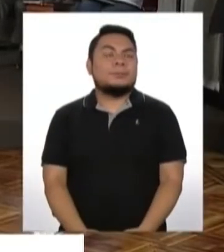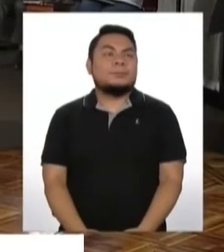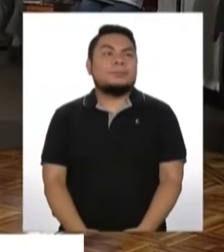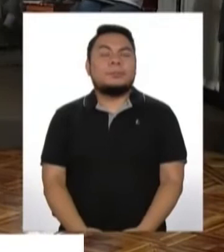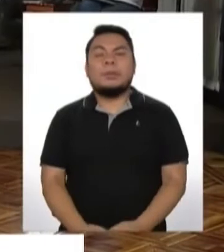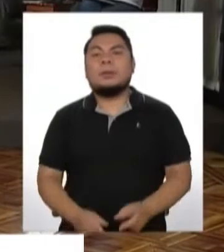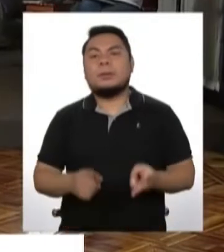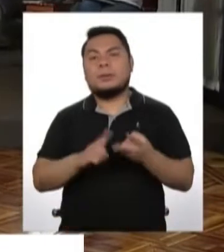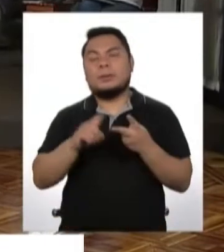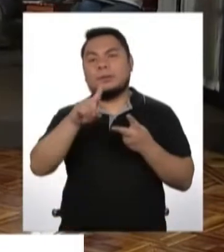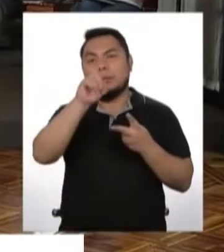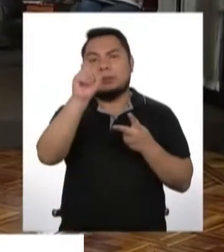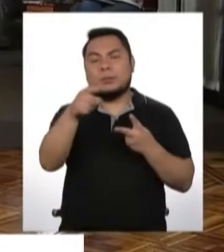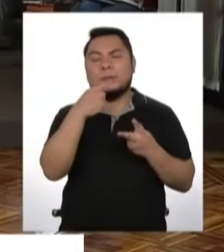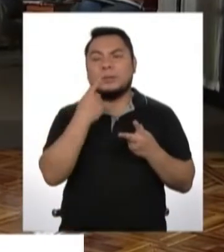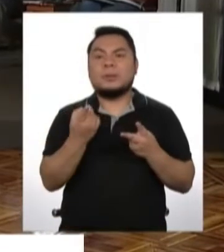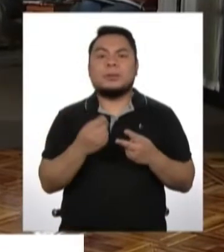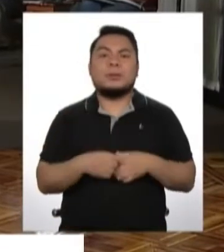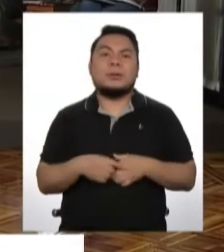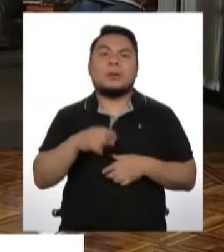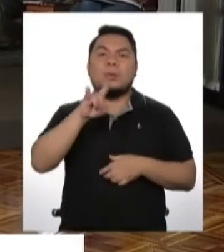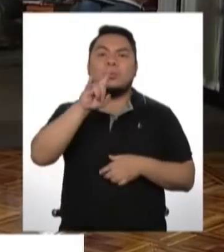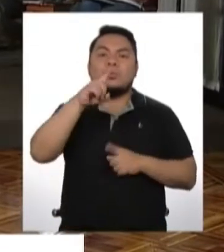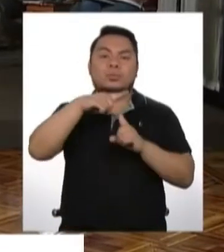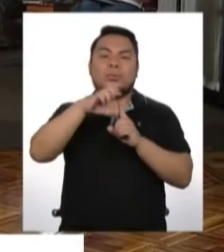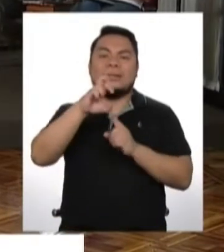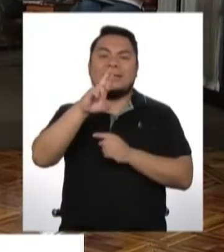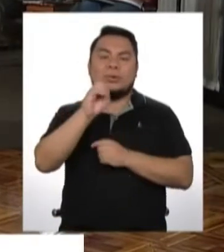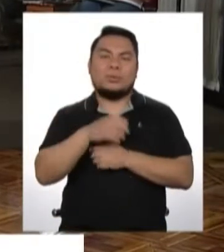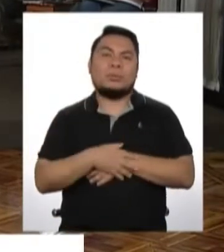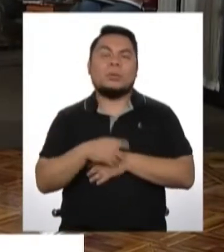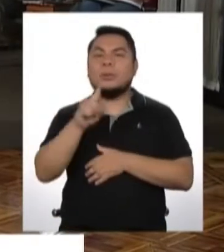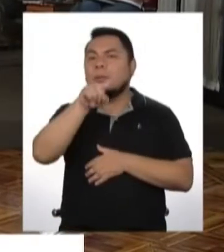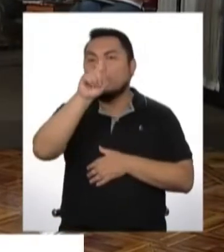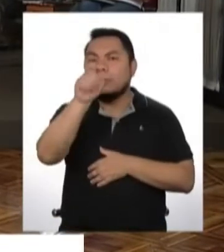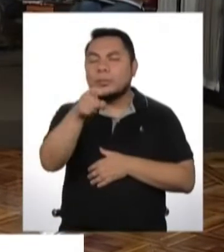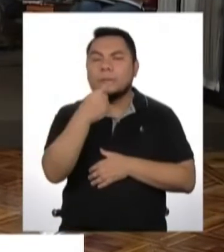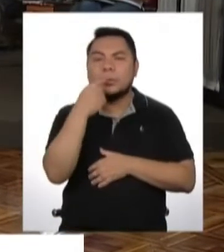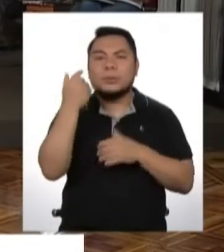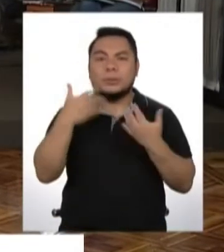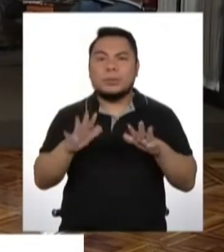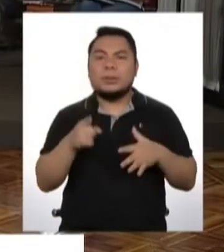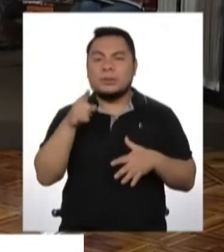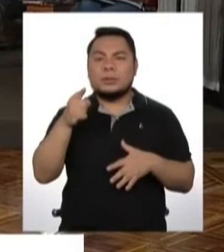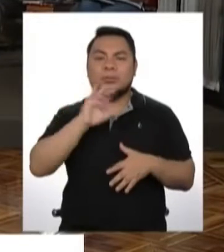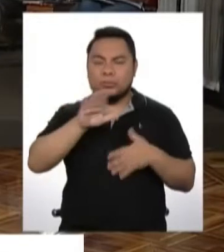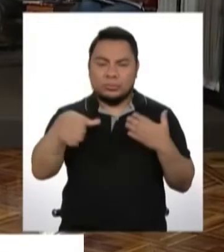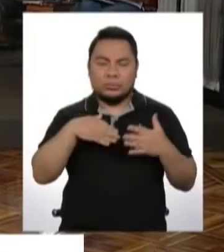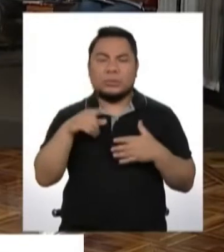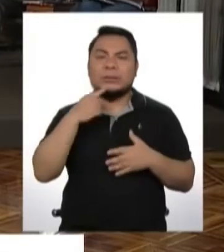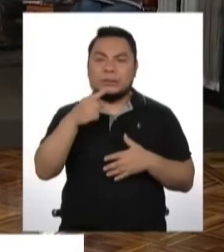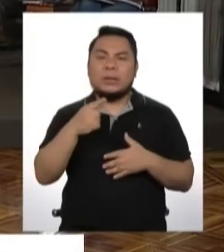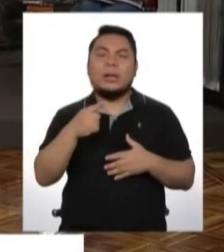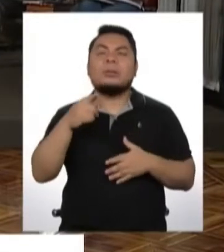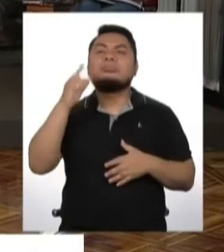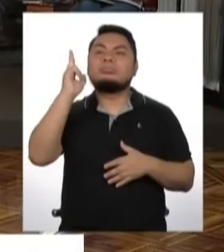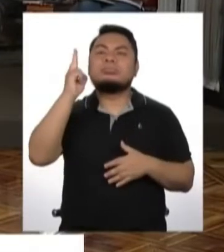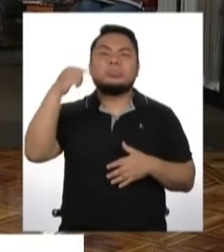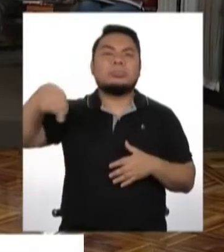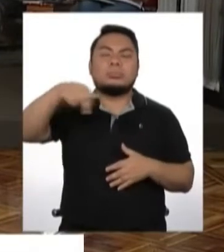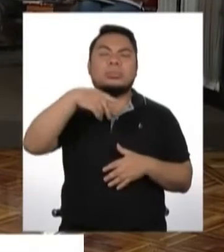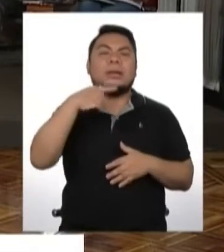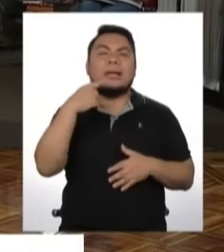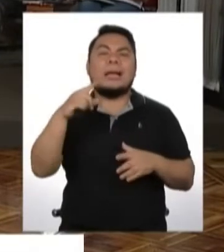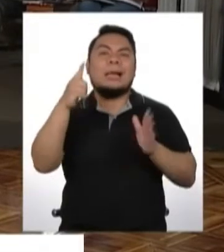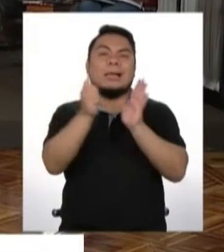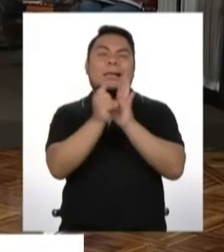La siguiente pregunta es de Portal Útero. La pregunta dice, conforme con la quinta disposición transitoria de la Ley de